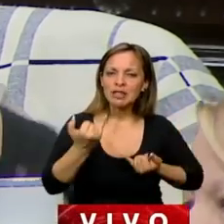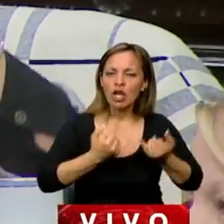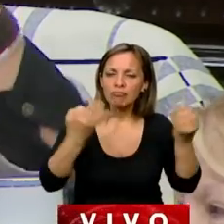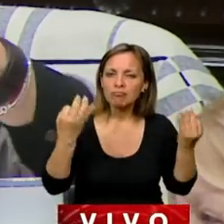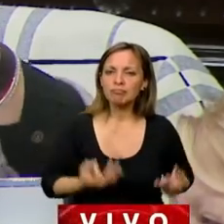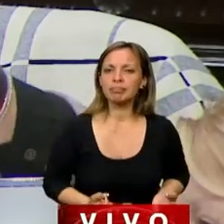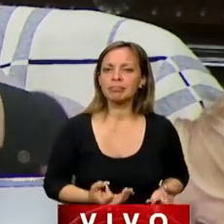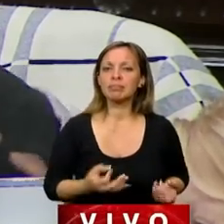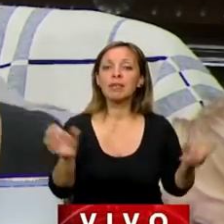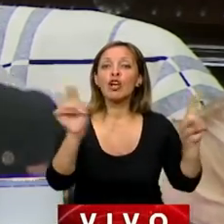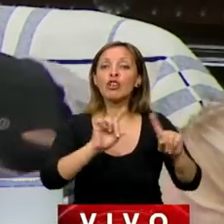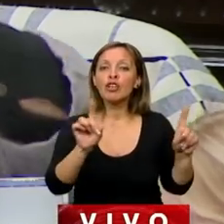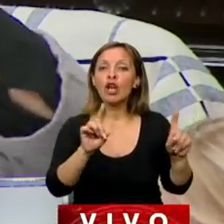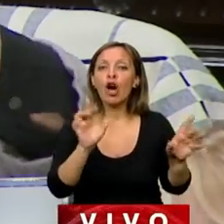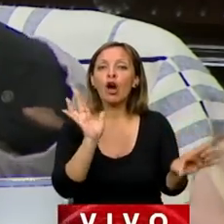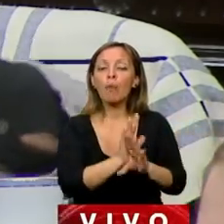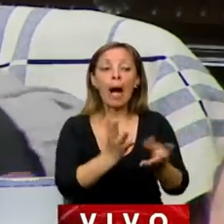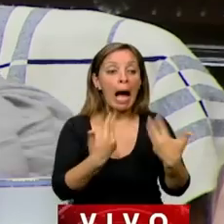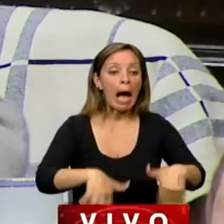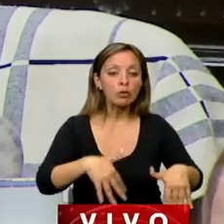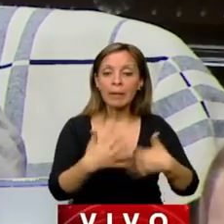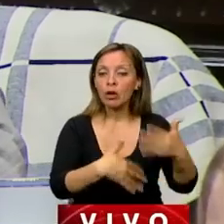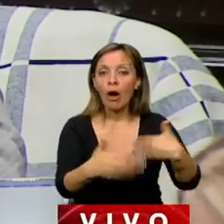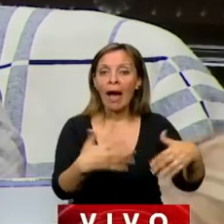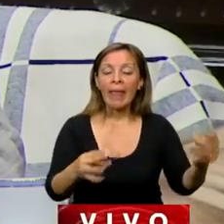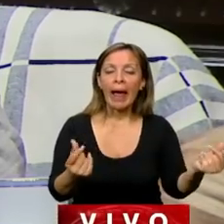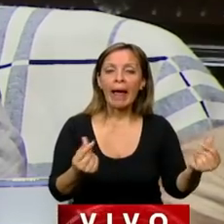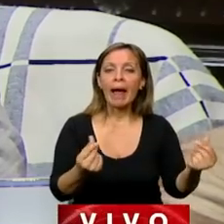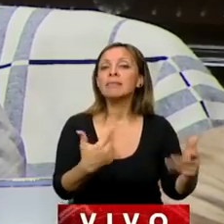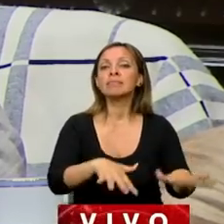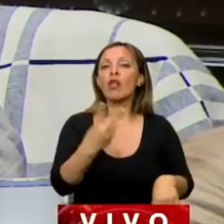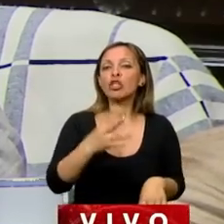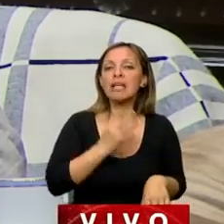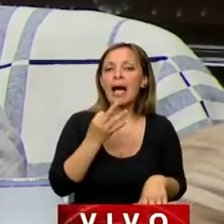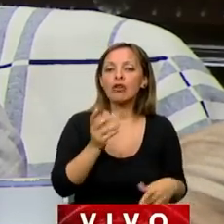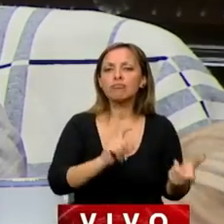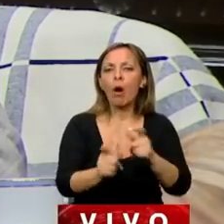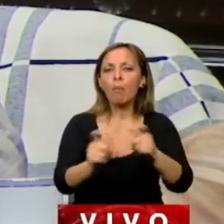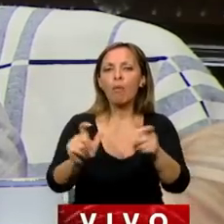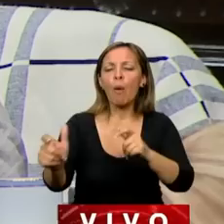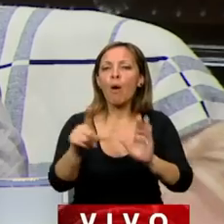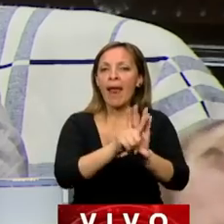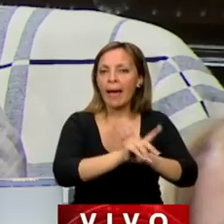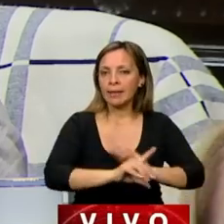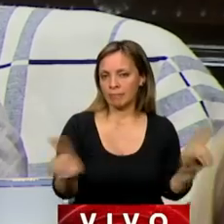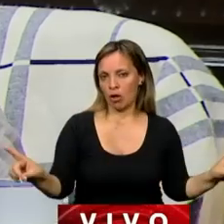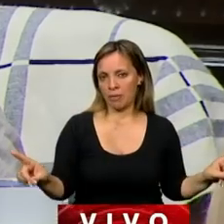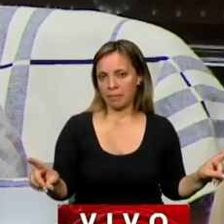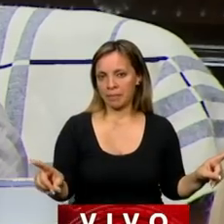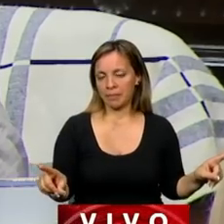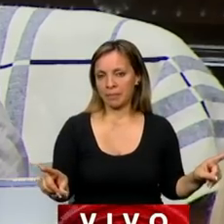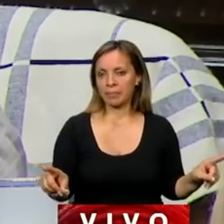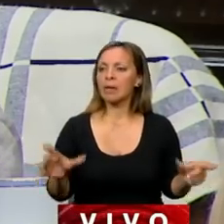adecuada, no en piloto automático cada dos años, renovando una ley y sin